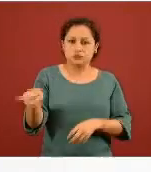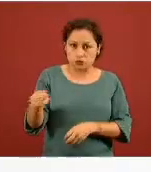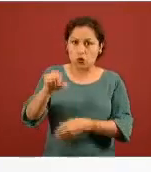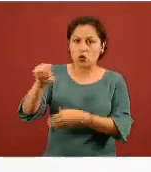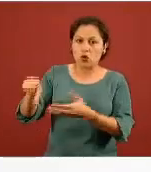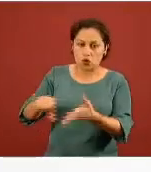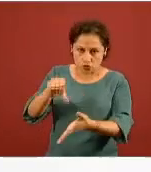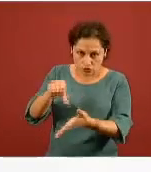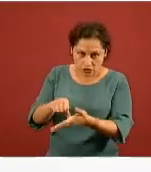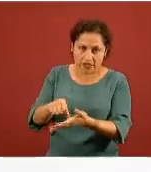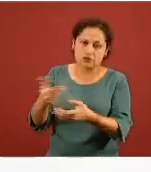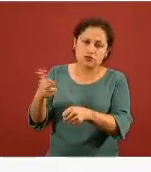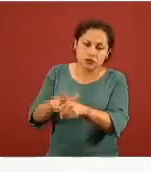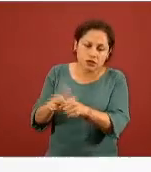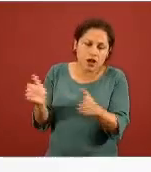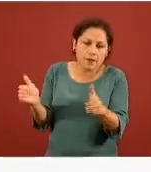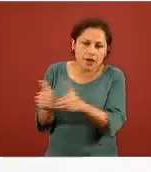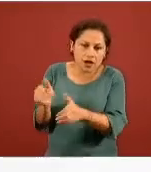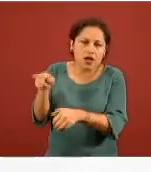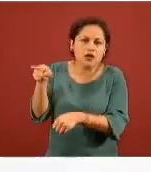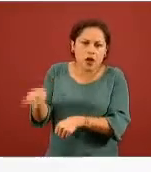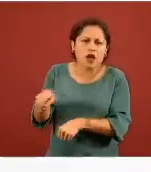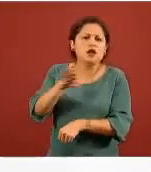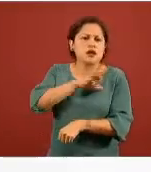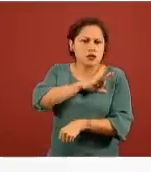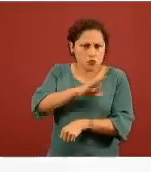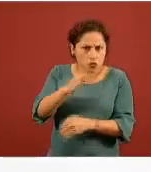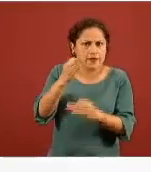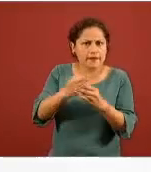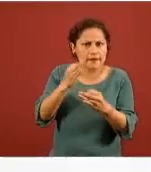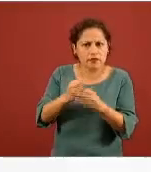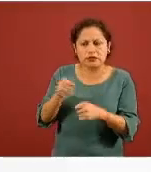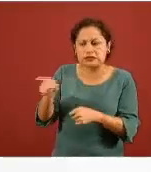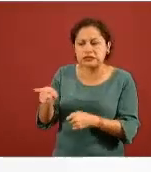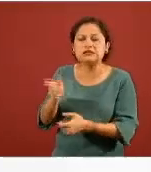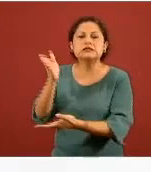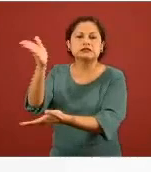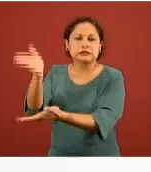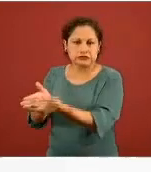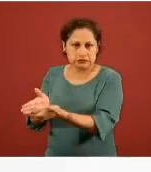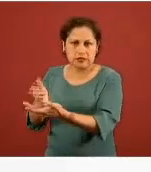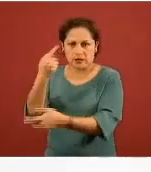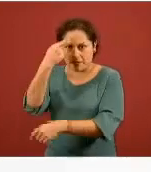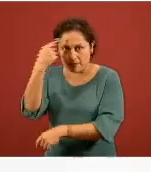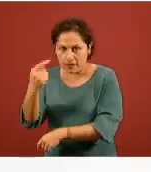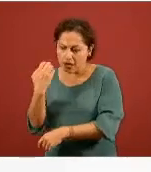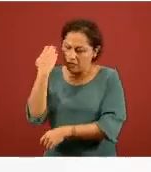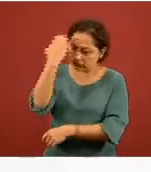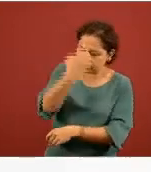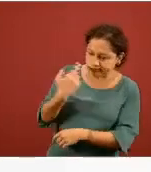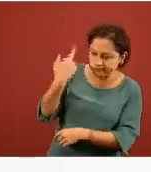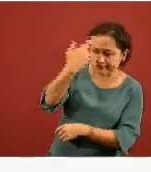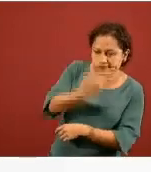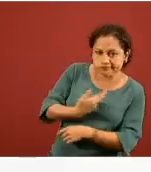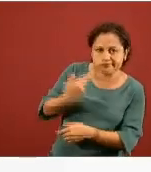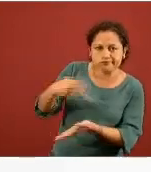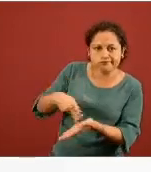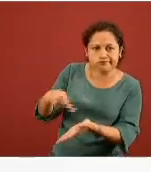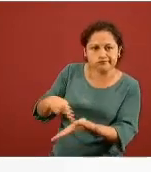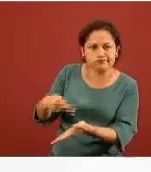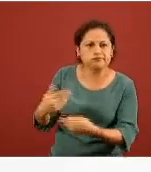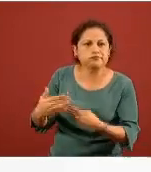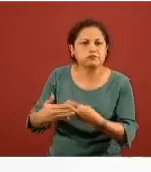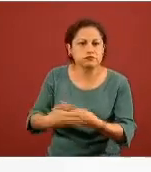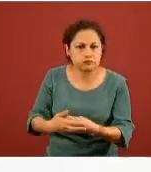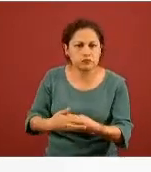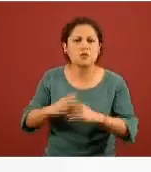ciertamente están ahora habilitándose o haciendo pequeñas modificaciones en las instalaciones